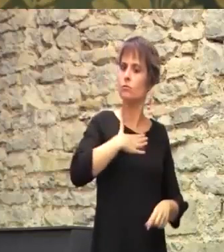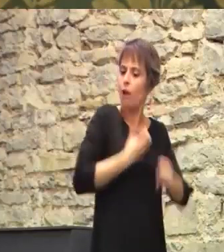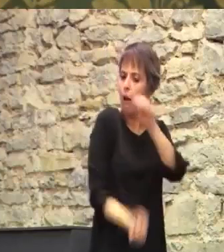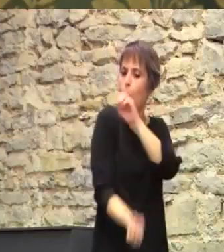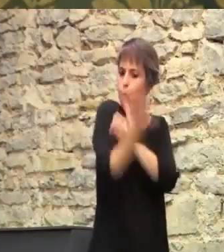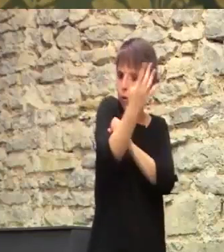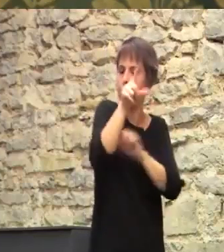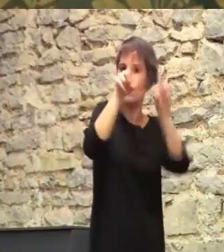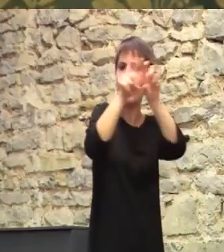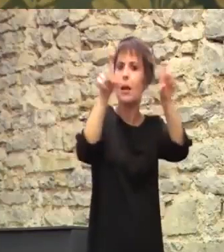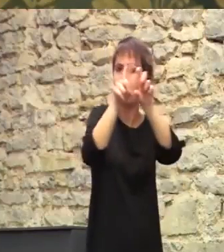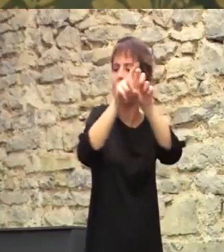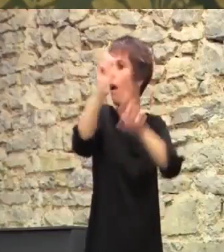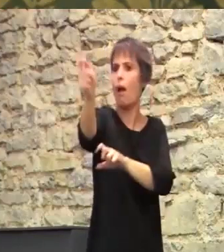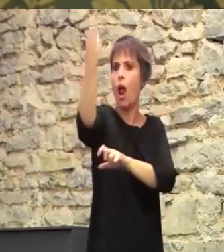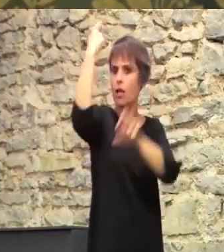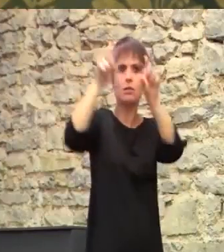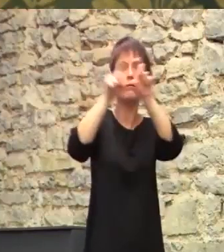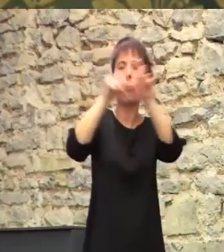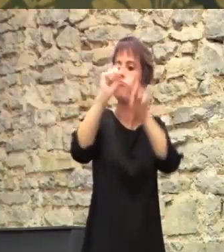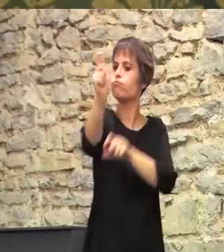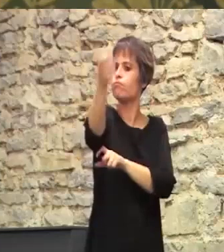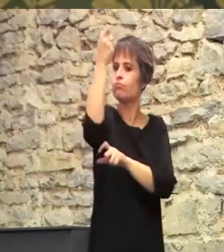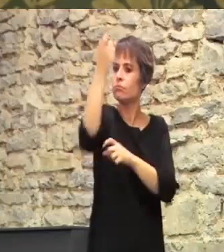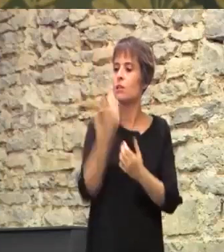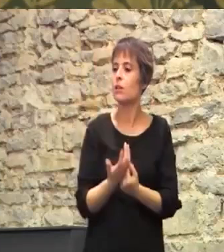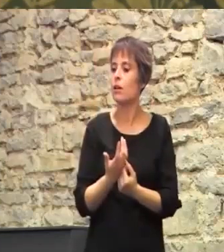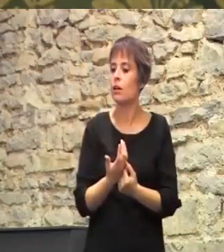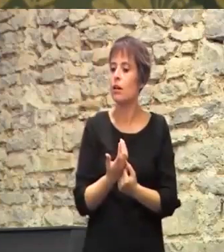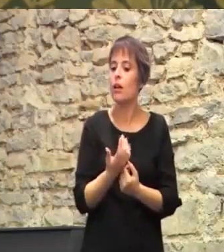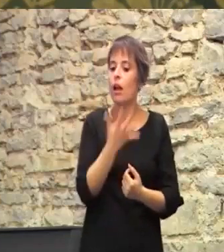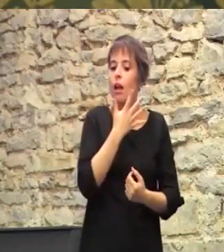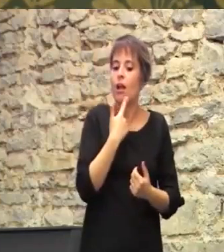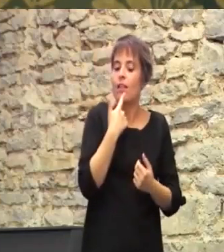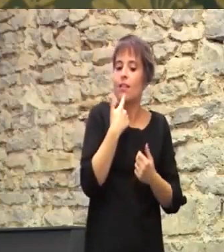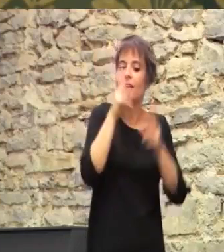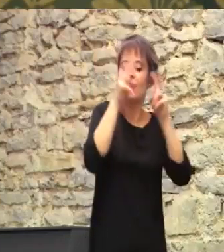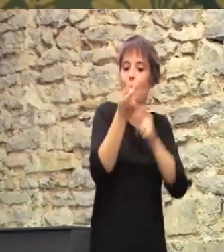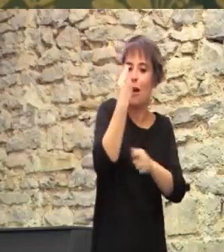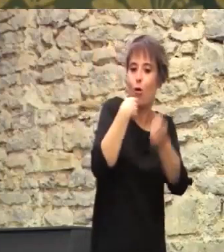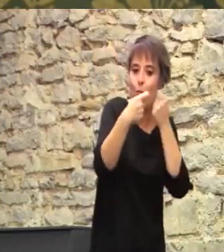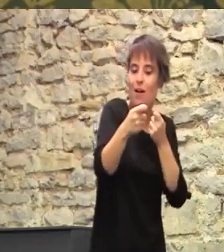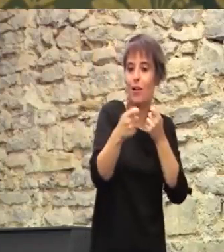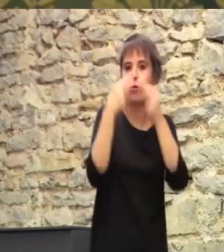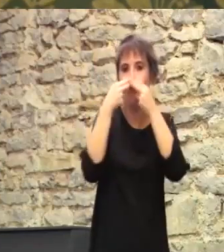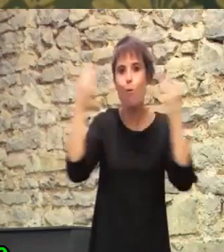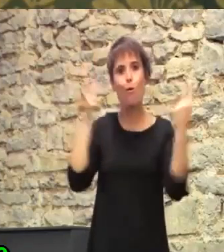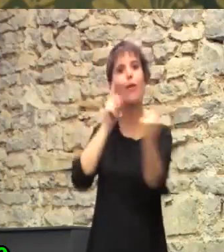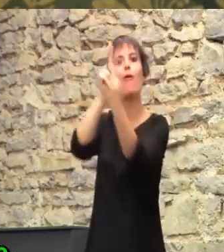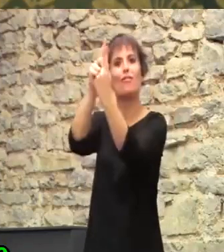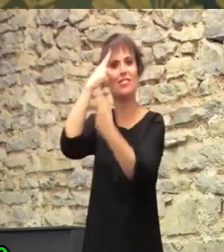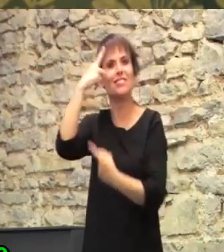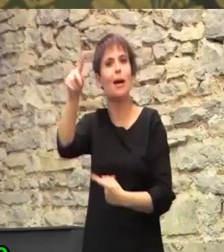habían fundado que eran exitosas es decir que de comercio y de ámbito público sabían